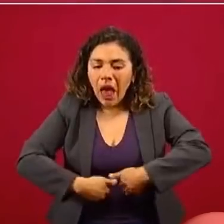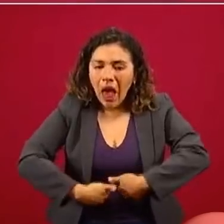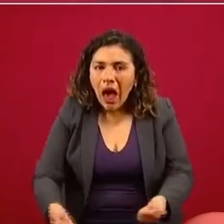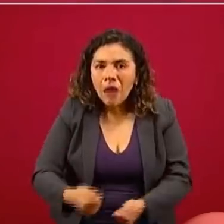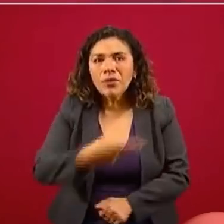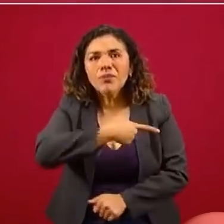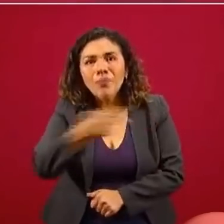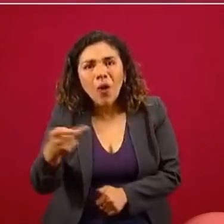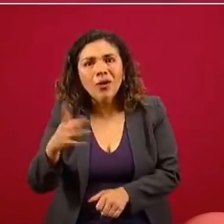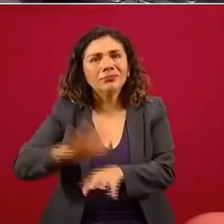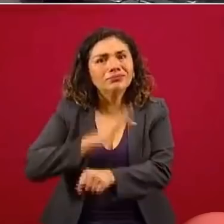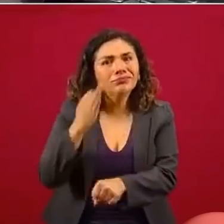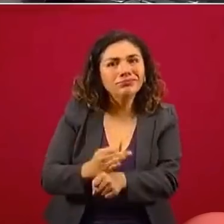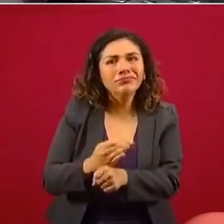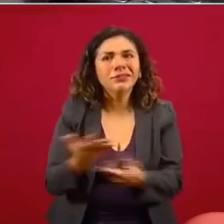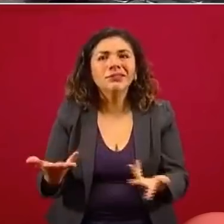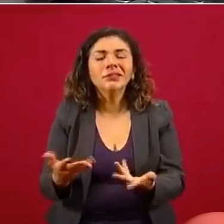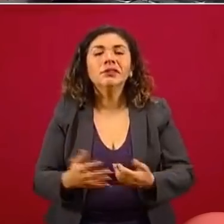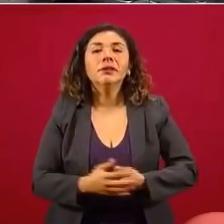pobreza.